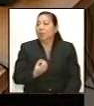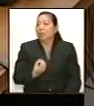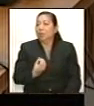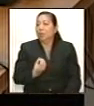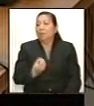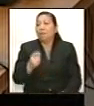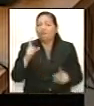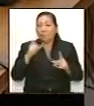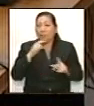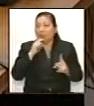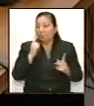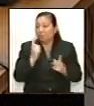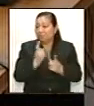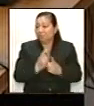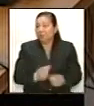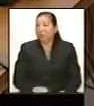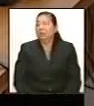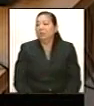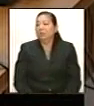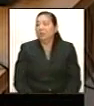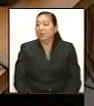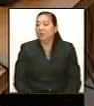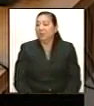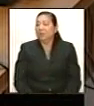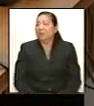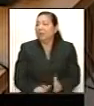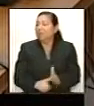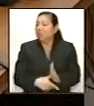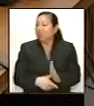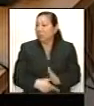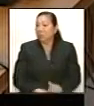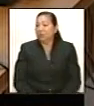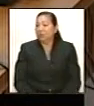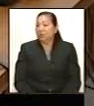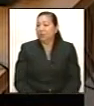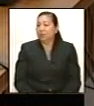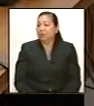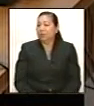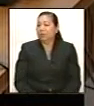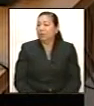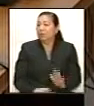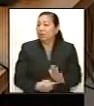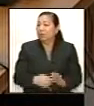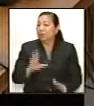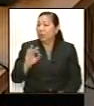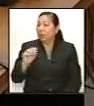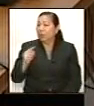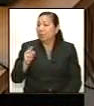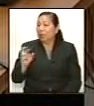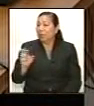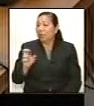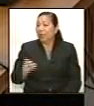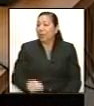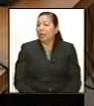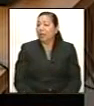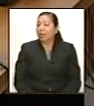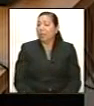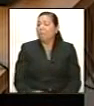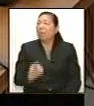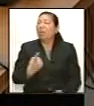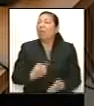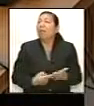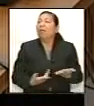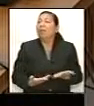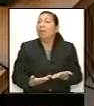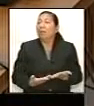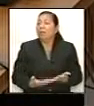un fotógrafo, no sé, y después que me ofrece $50,000, le pregunto para qué,